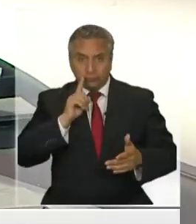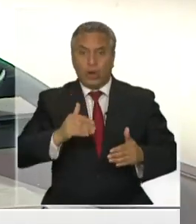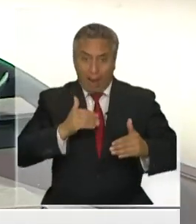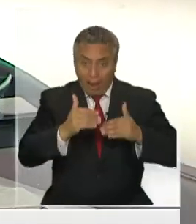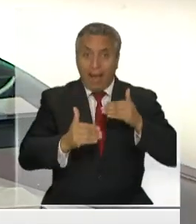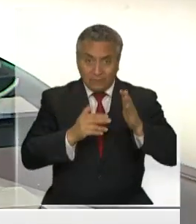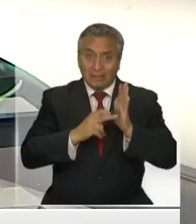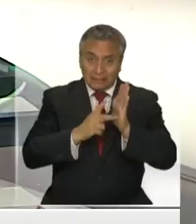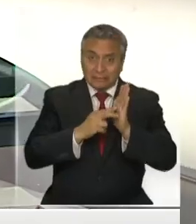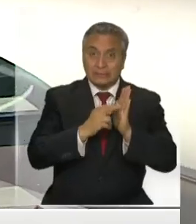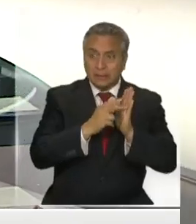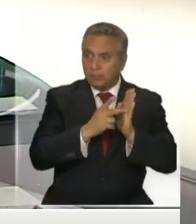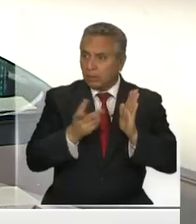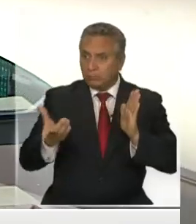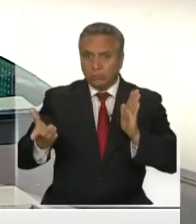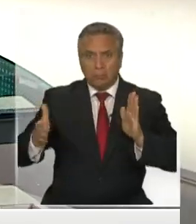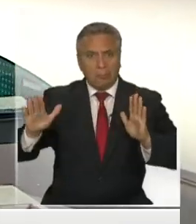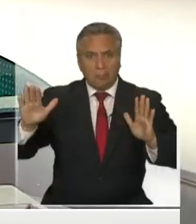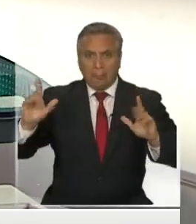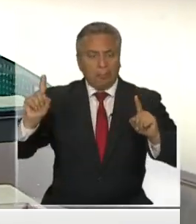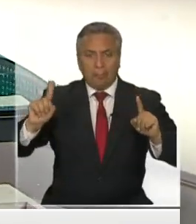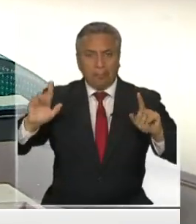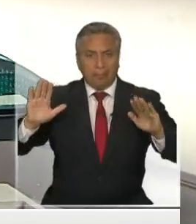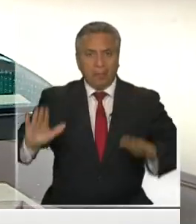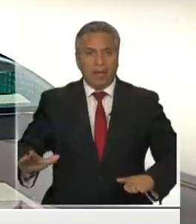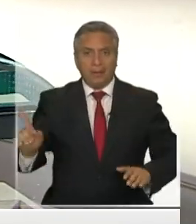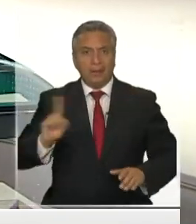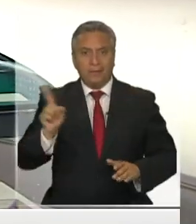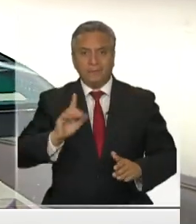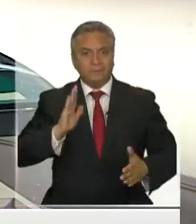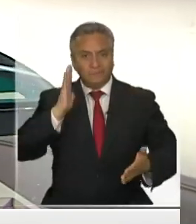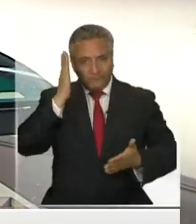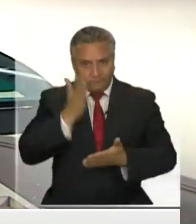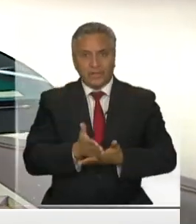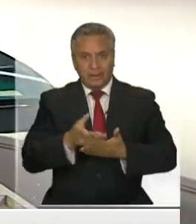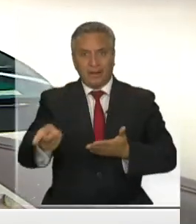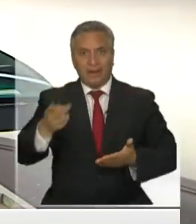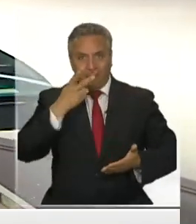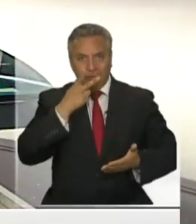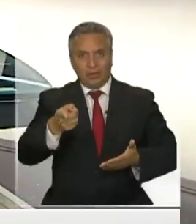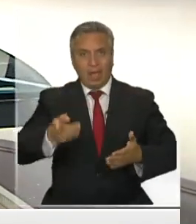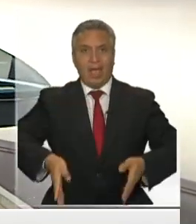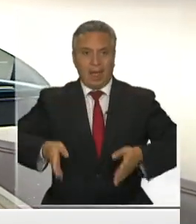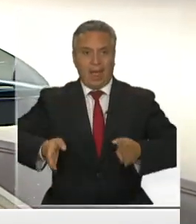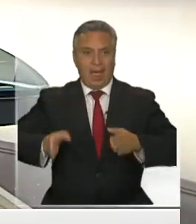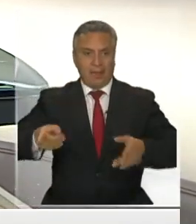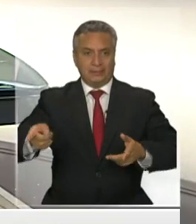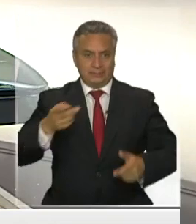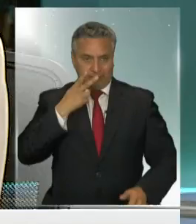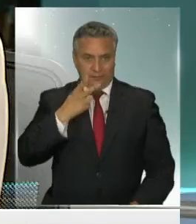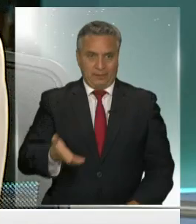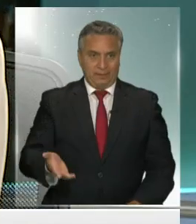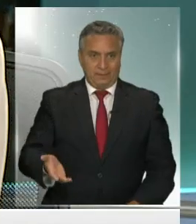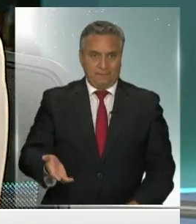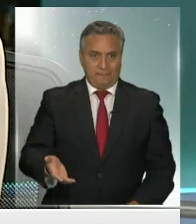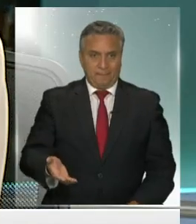avanza no parece ponerse fin a lo que estamos viendo en las calles al menos